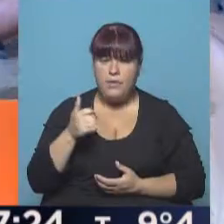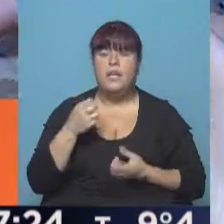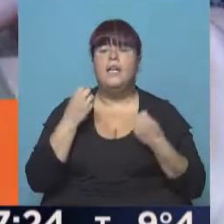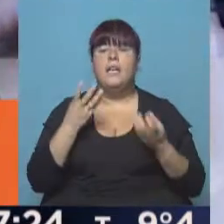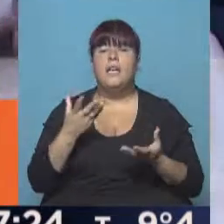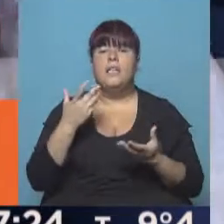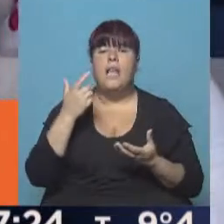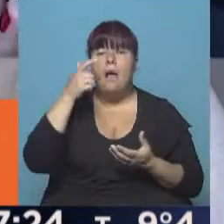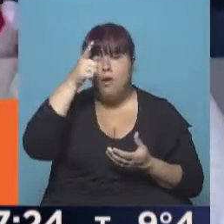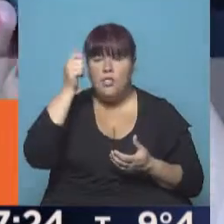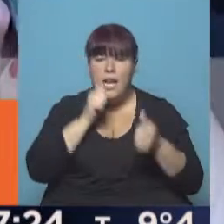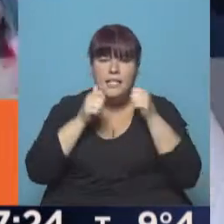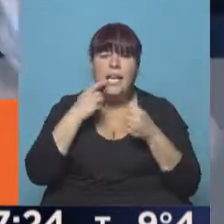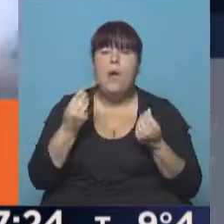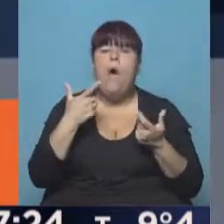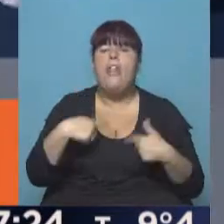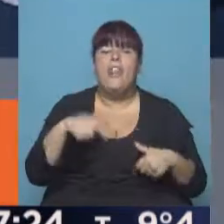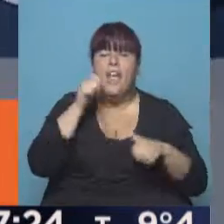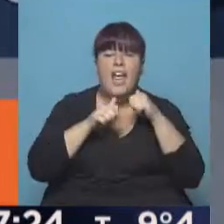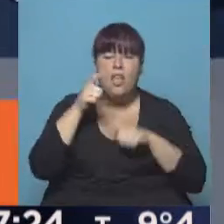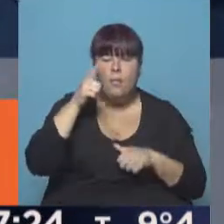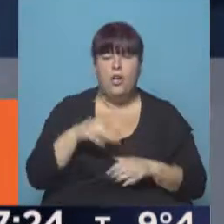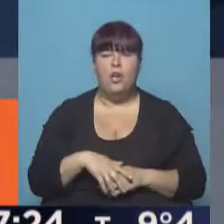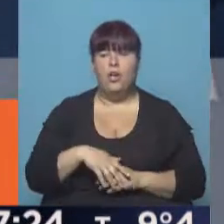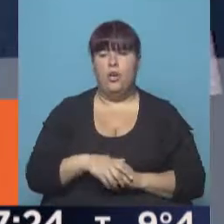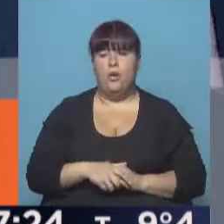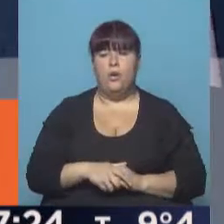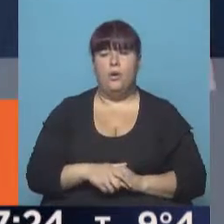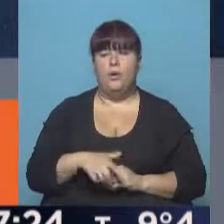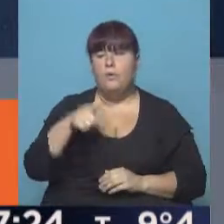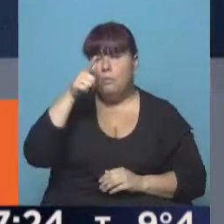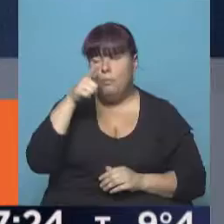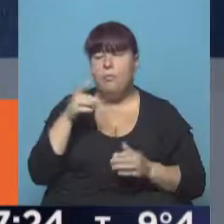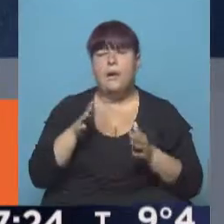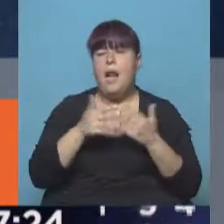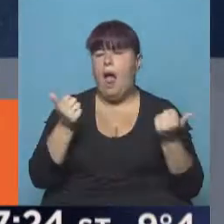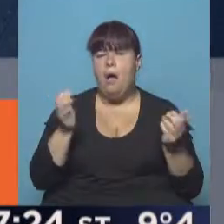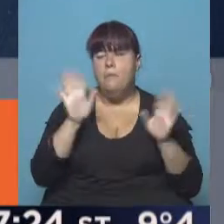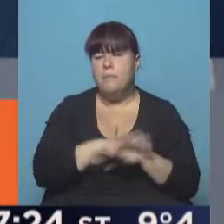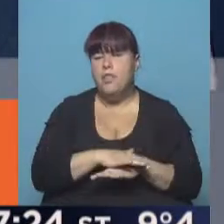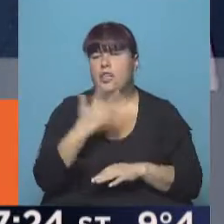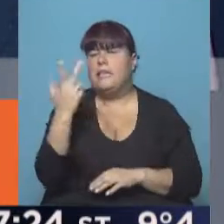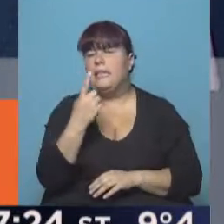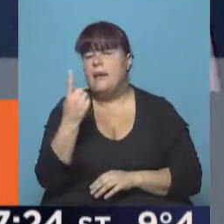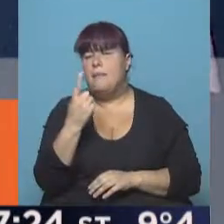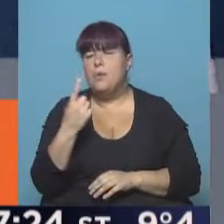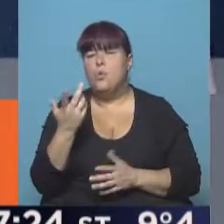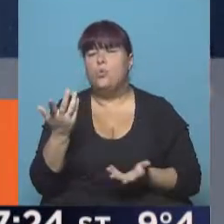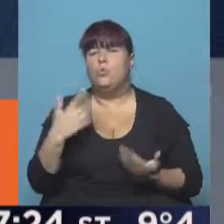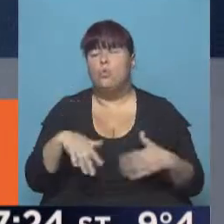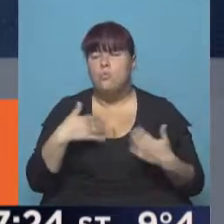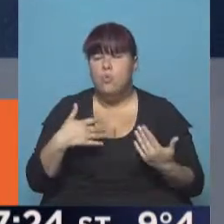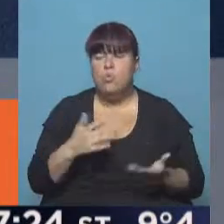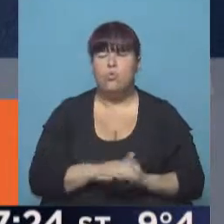estaban lastimados los policías heridos? ¿Qué heridas tenían? Policía muy rápido pase, 3 minutos, mucho